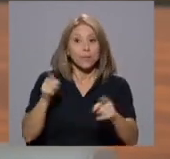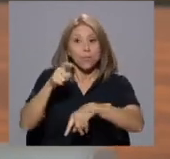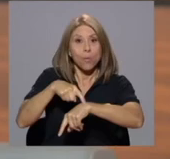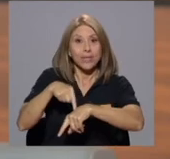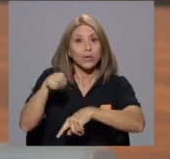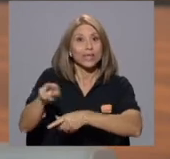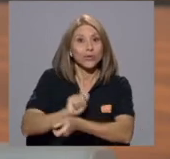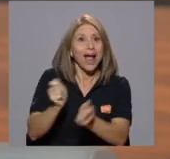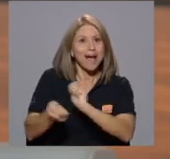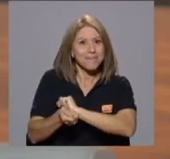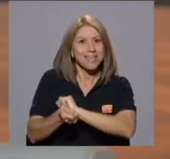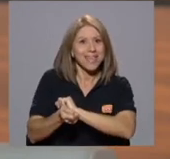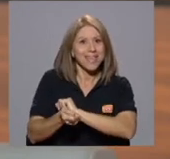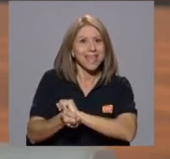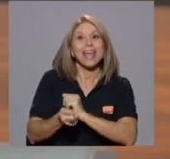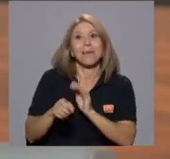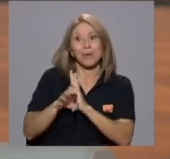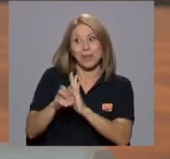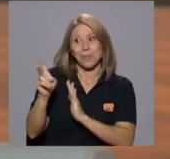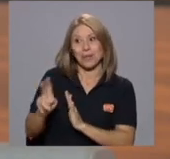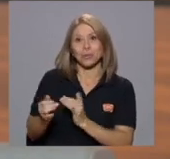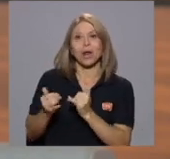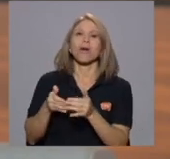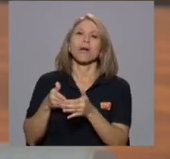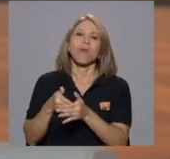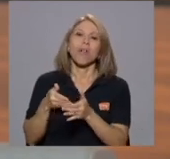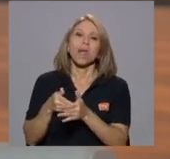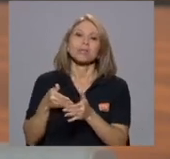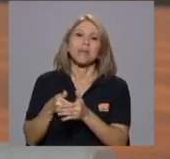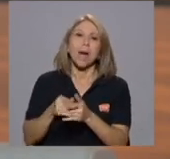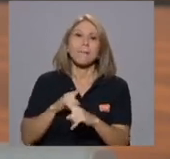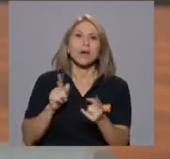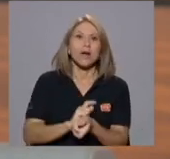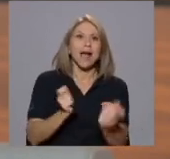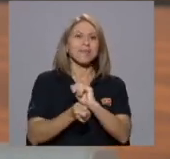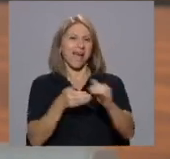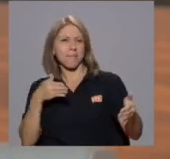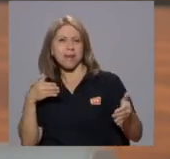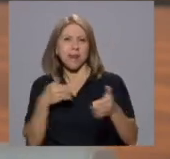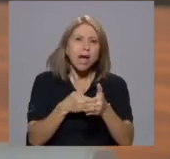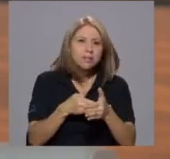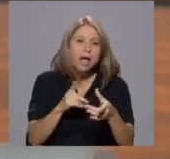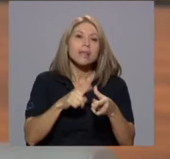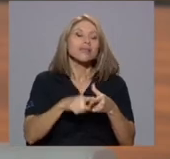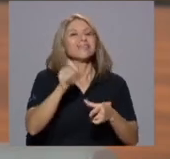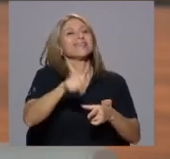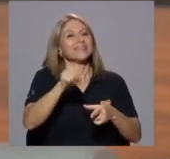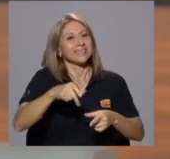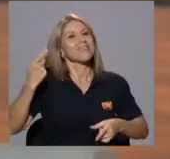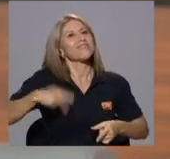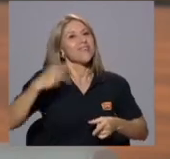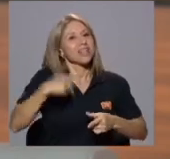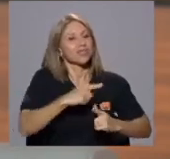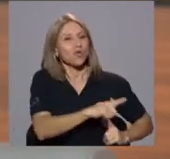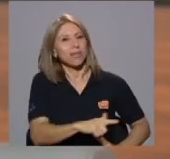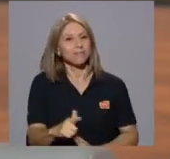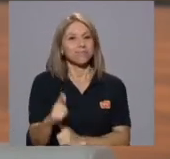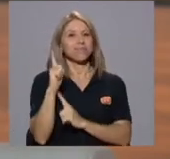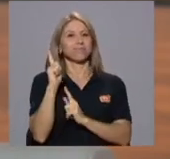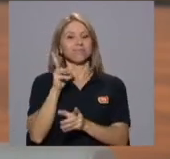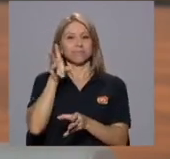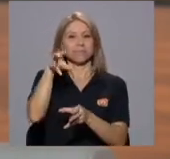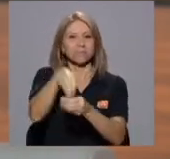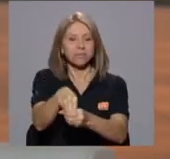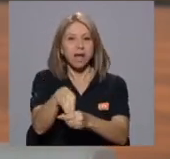pase de molestia a amenaza, ahí estábamos en riesgo de una intervención militar. Y esto